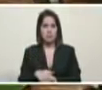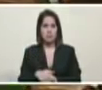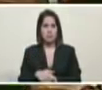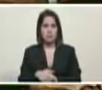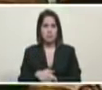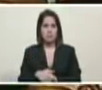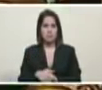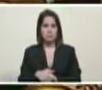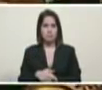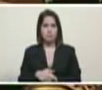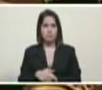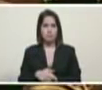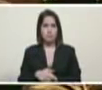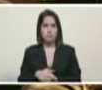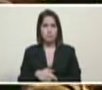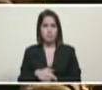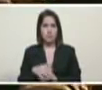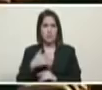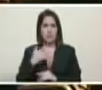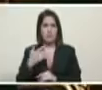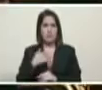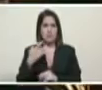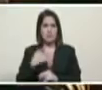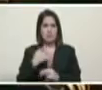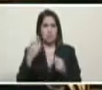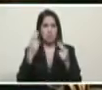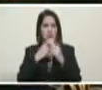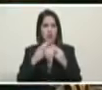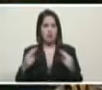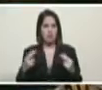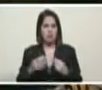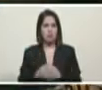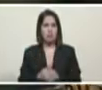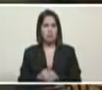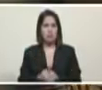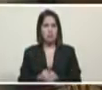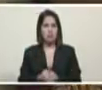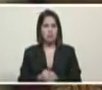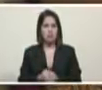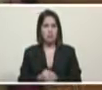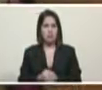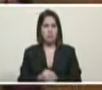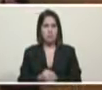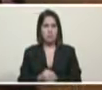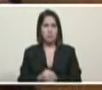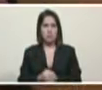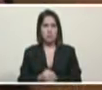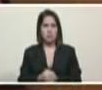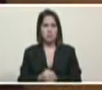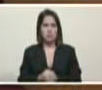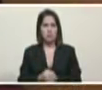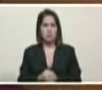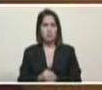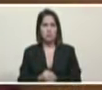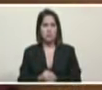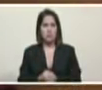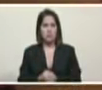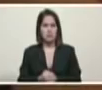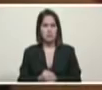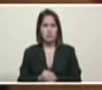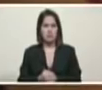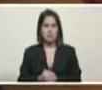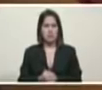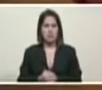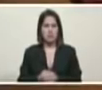Y siento el compromiso absoluto de apoyarlas en todo y más allá de lo que